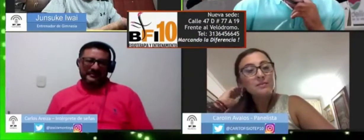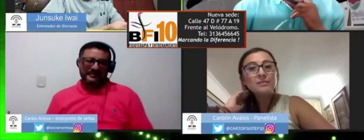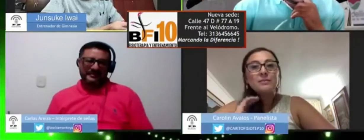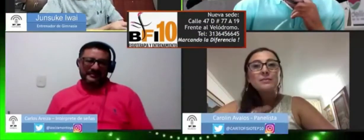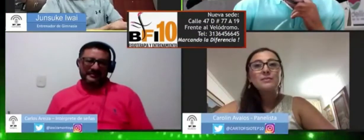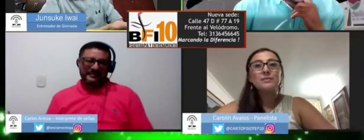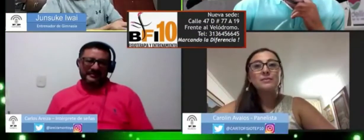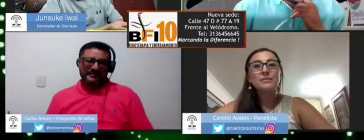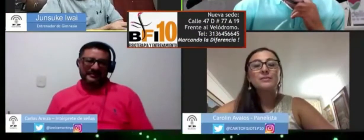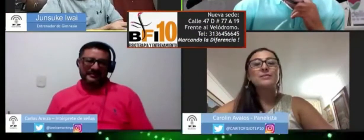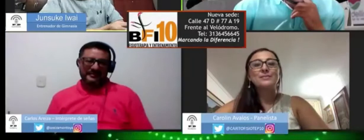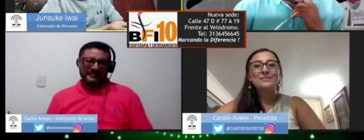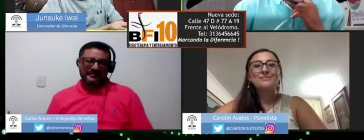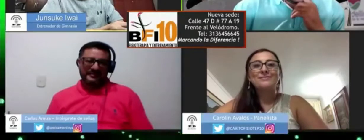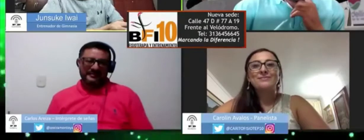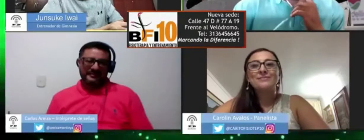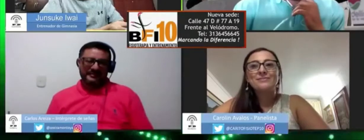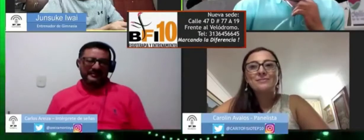Andrés Martínez.